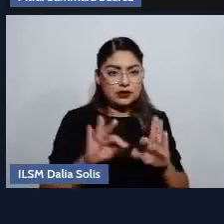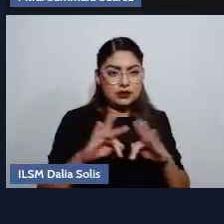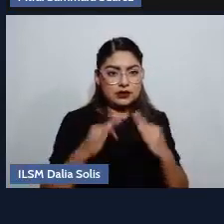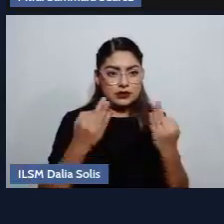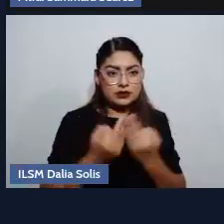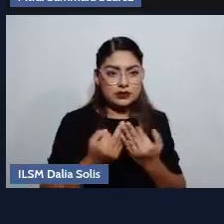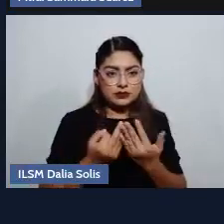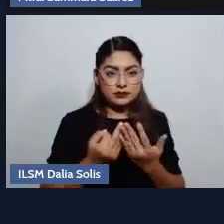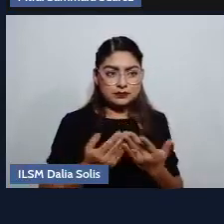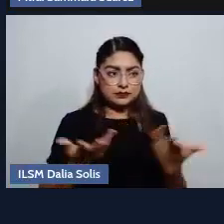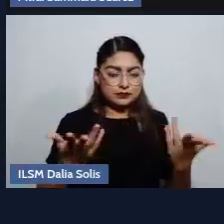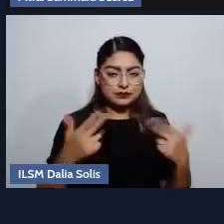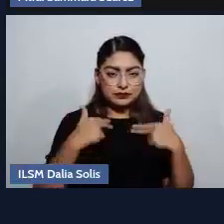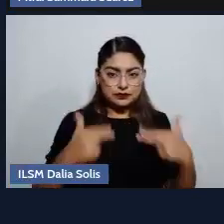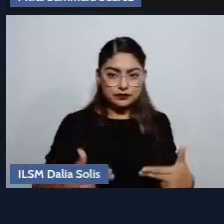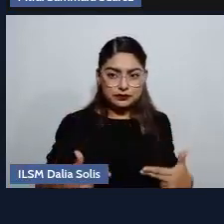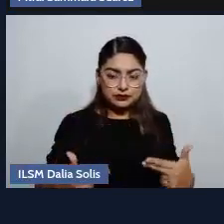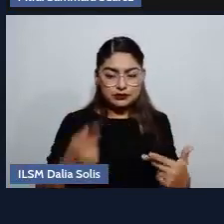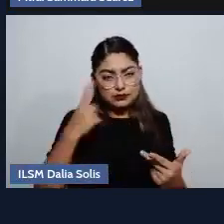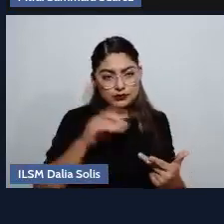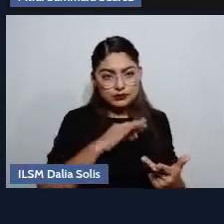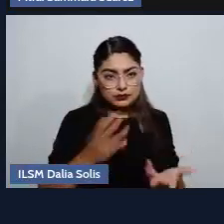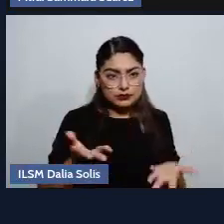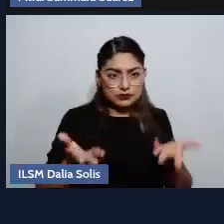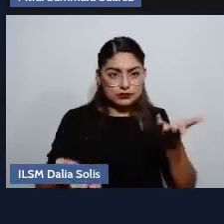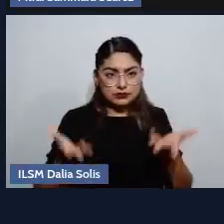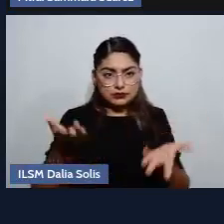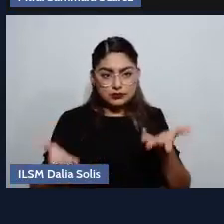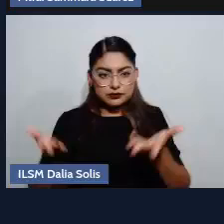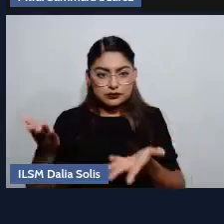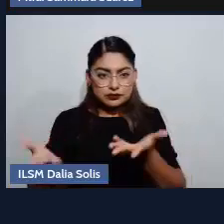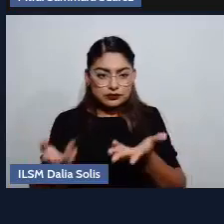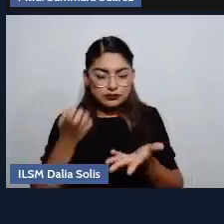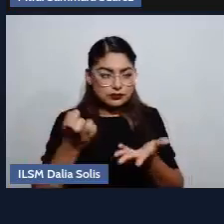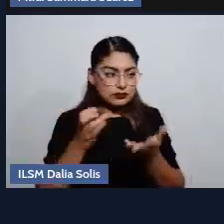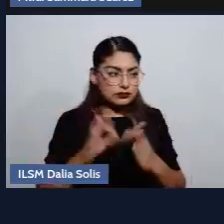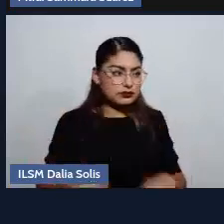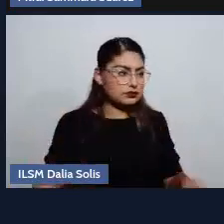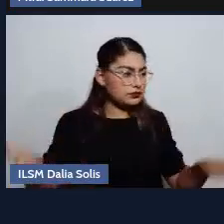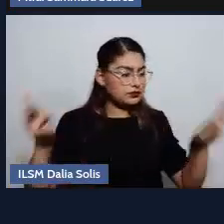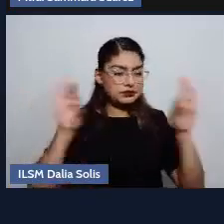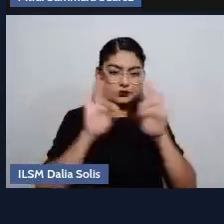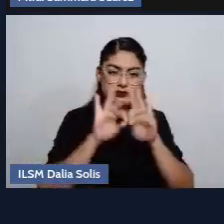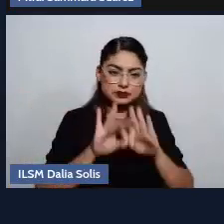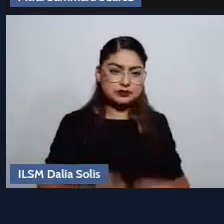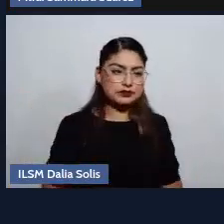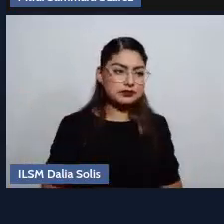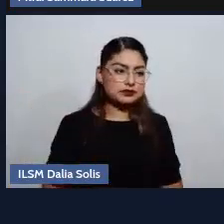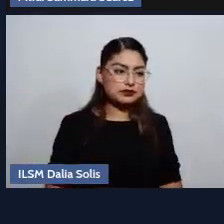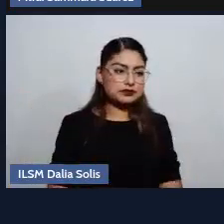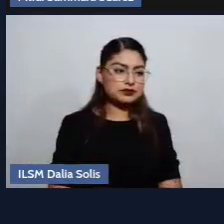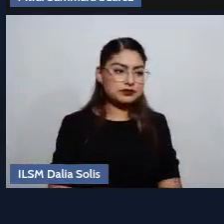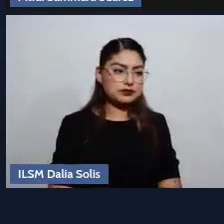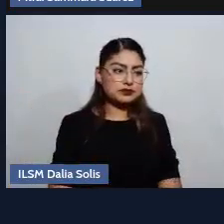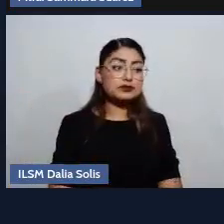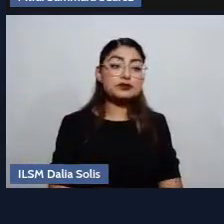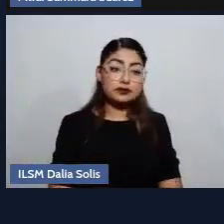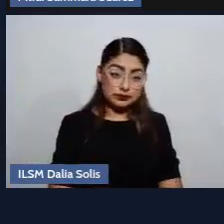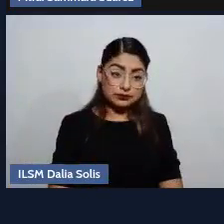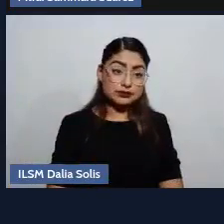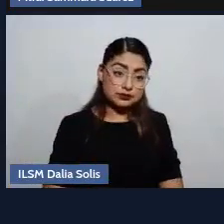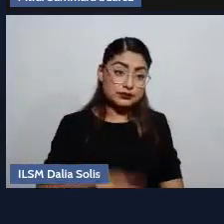lograr un equilibrio. El psique es súper importante. Sí, totalmente, totalmente. Digo, Este